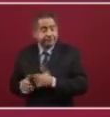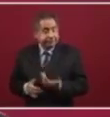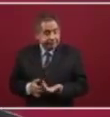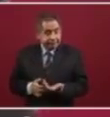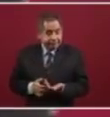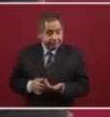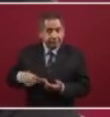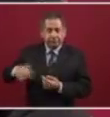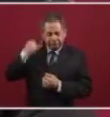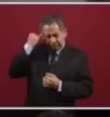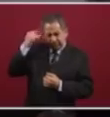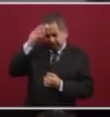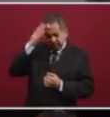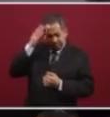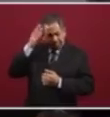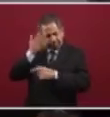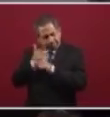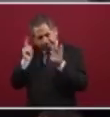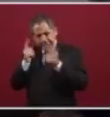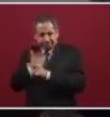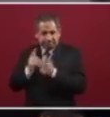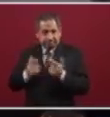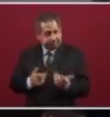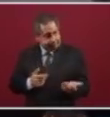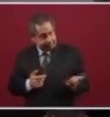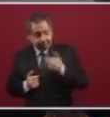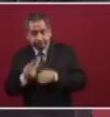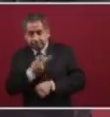caudillos liberales a Colombia.